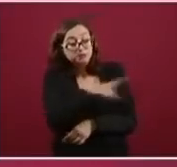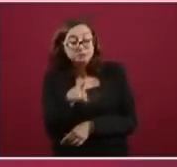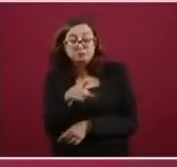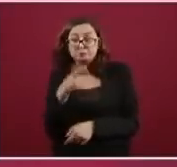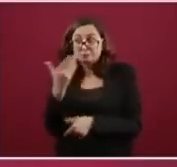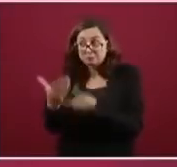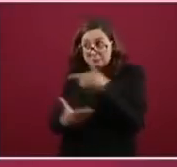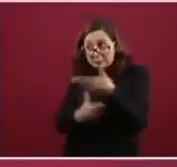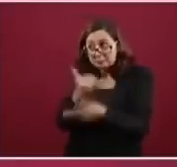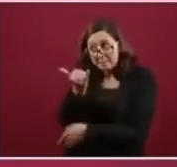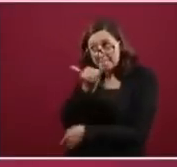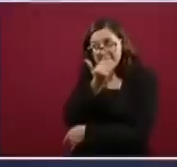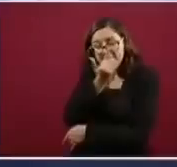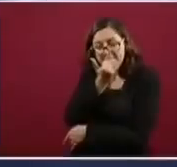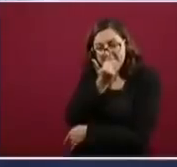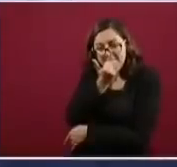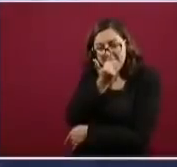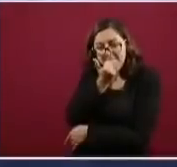que